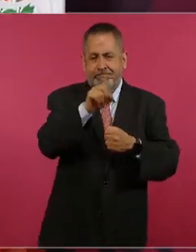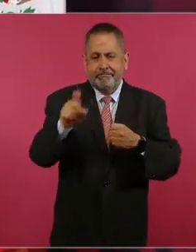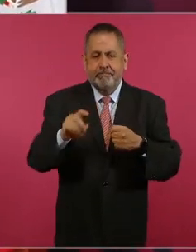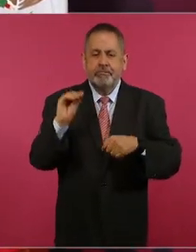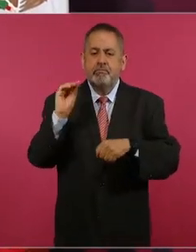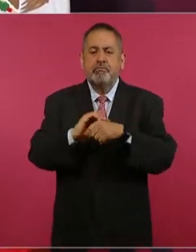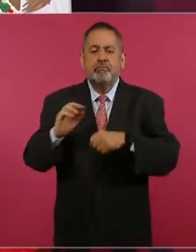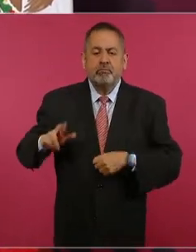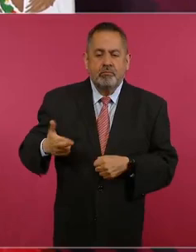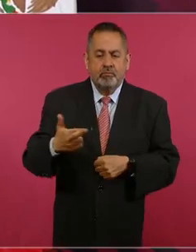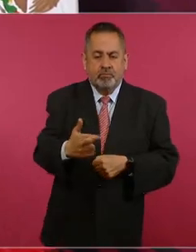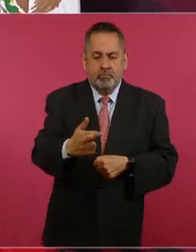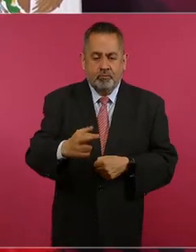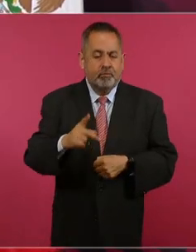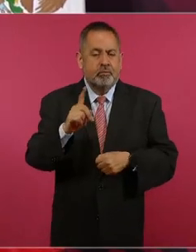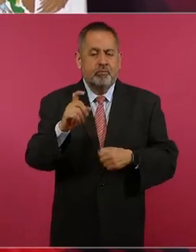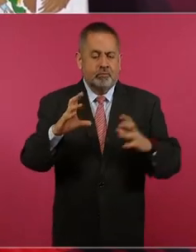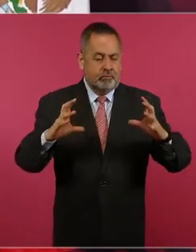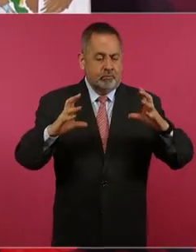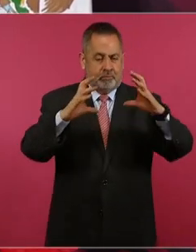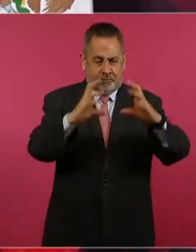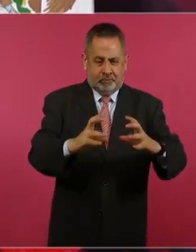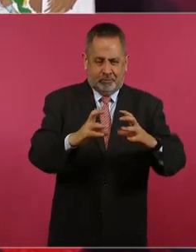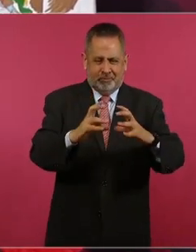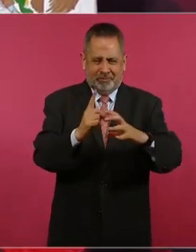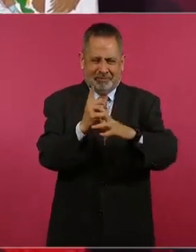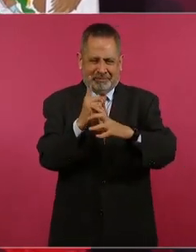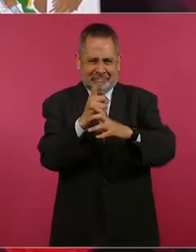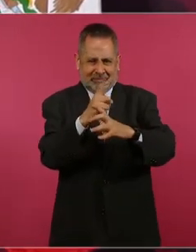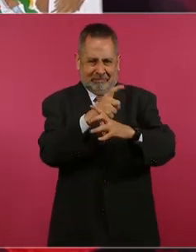boyas de alambre de púa